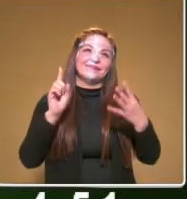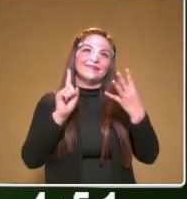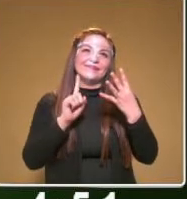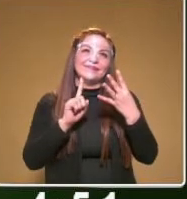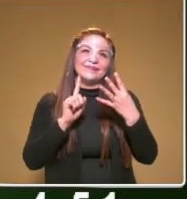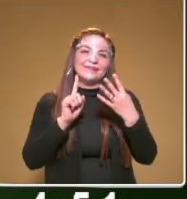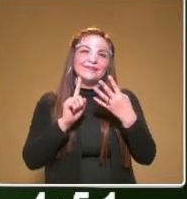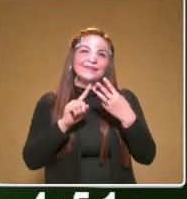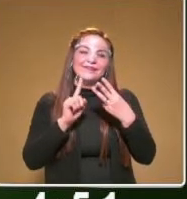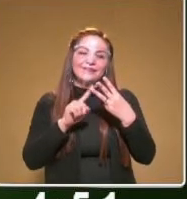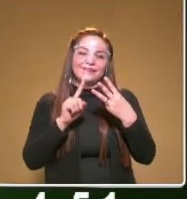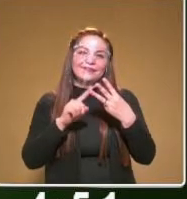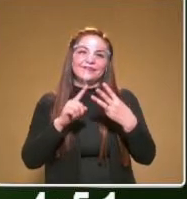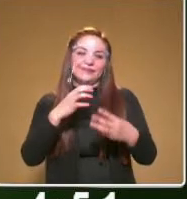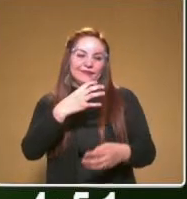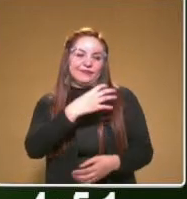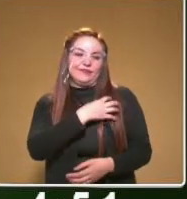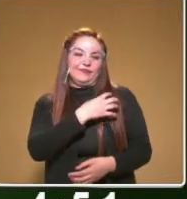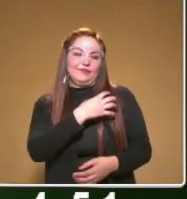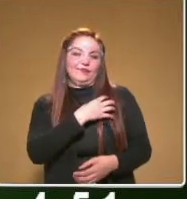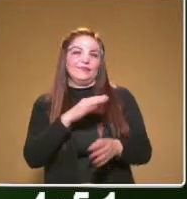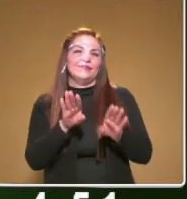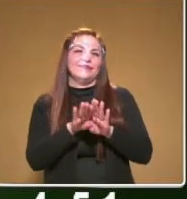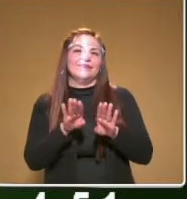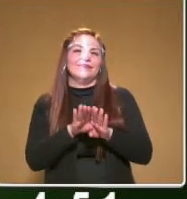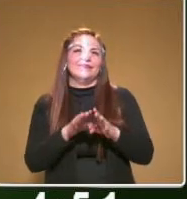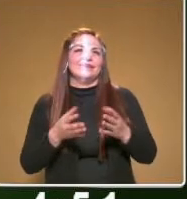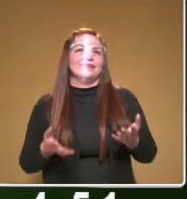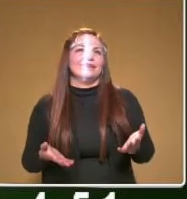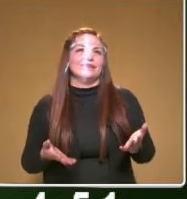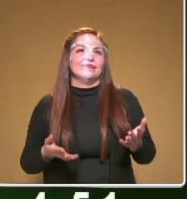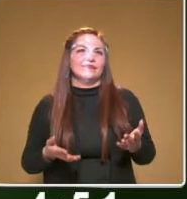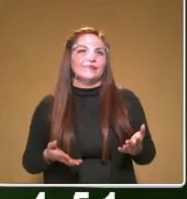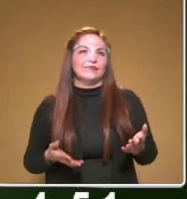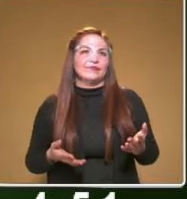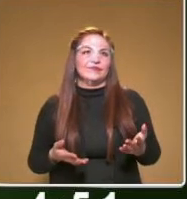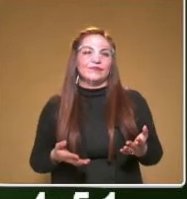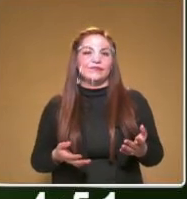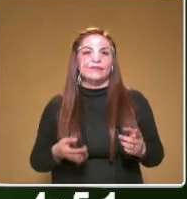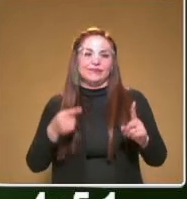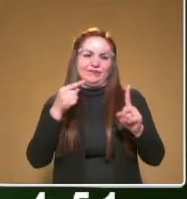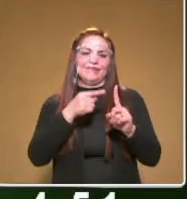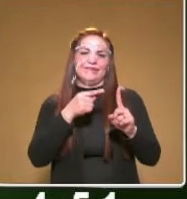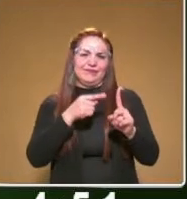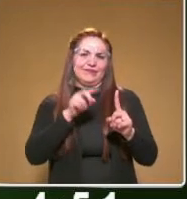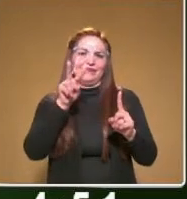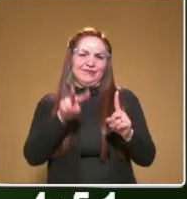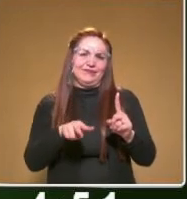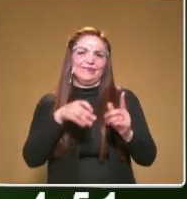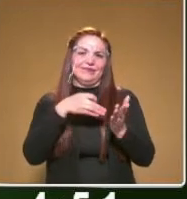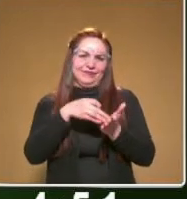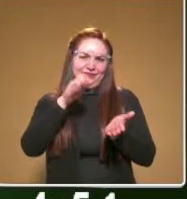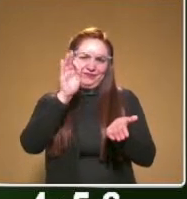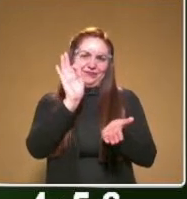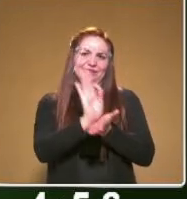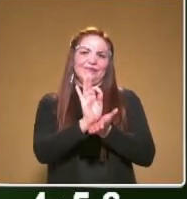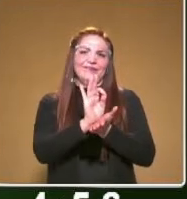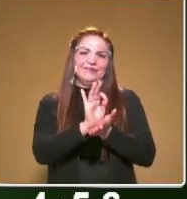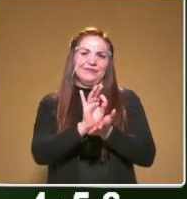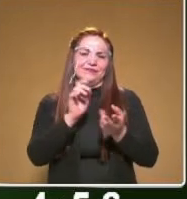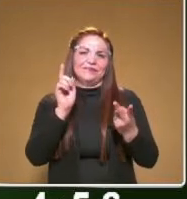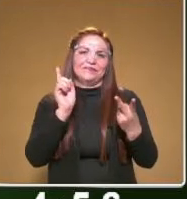un capitán? Bueno, pues en este caso el capitán, maestra, yo creo que efectivamente era muy valiente. Ok. Efectivamente